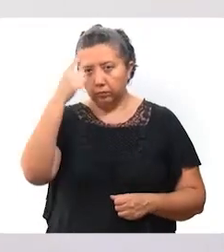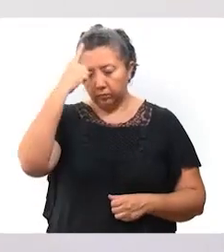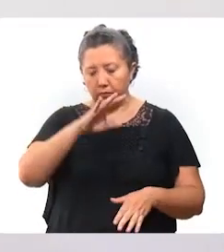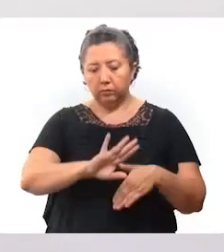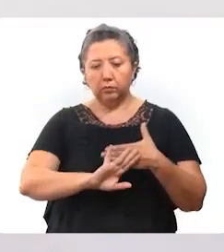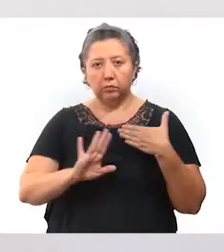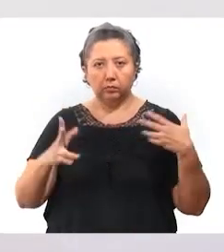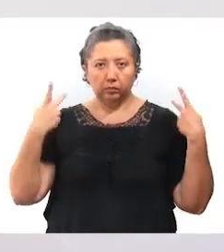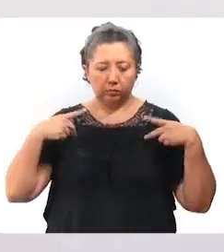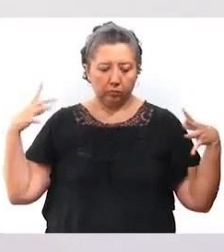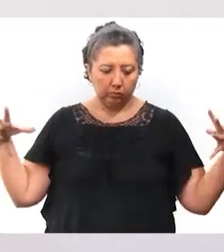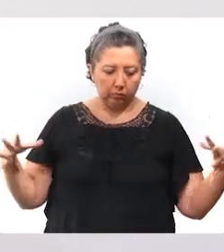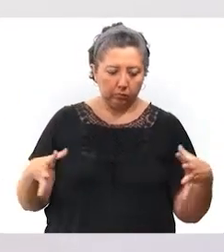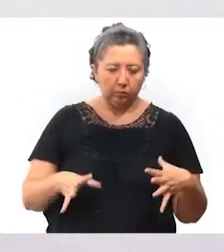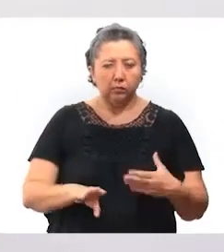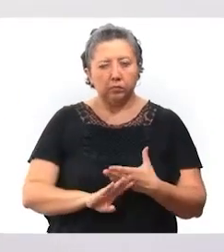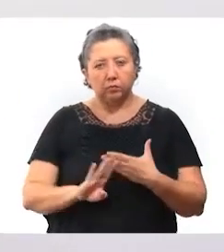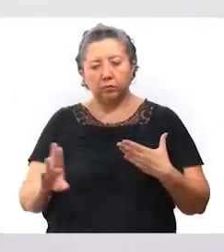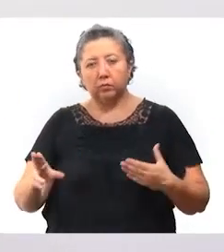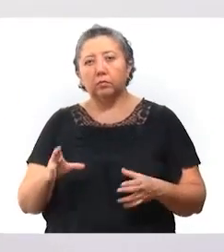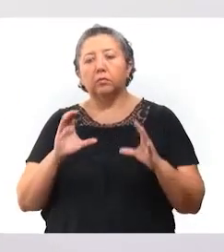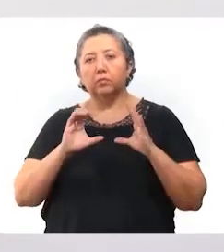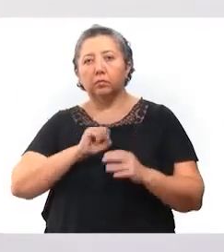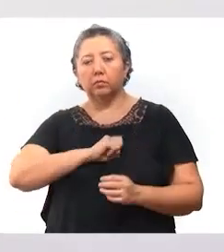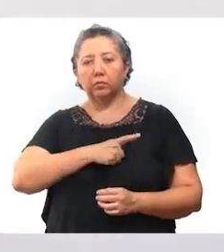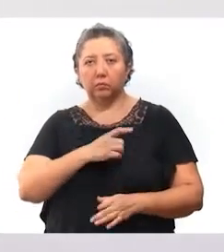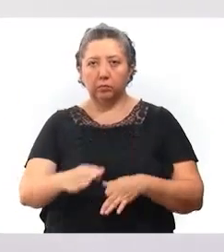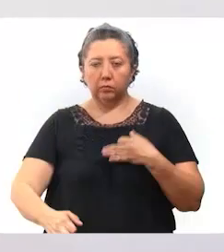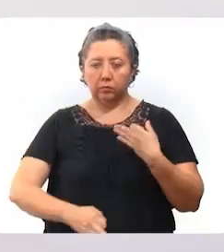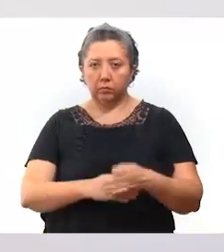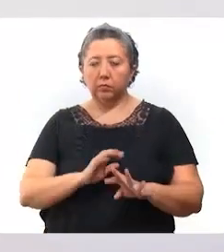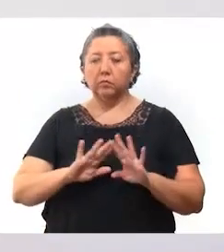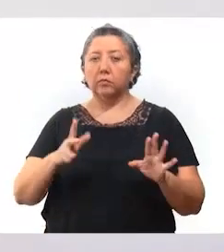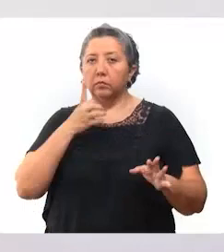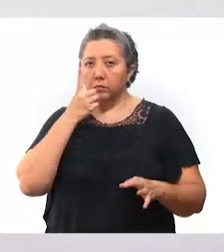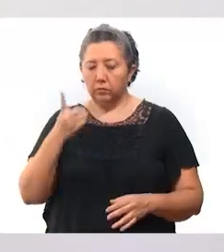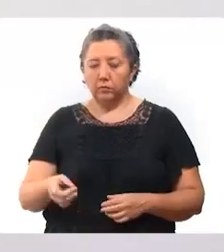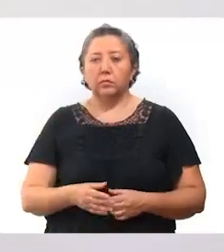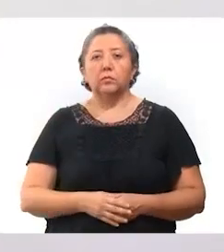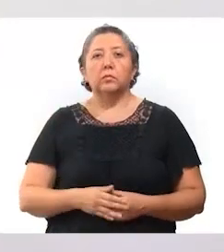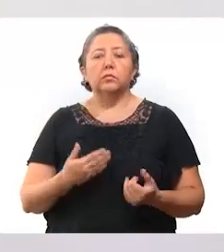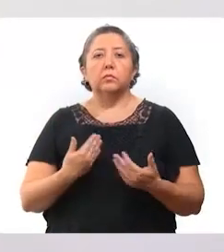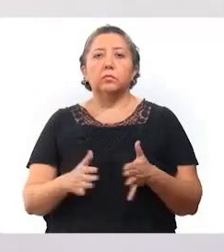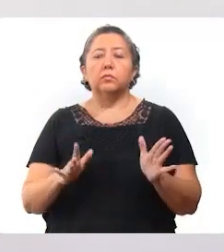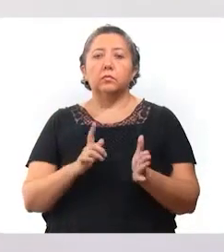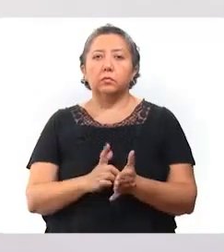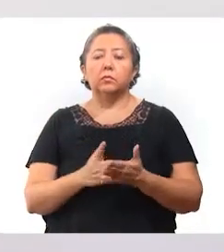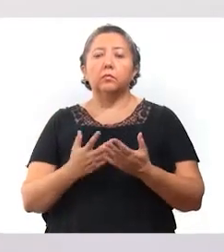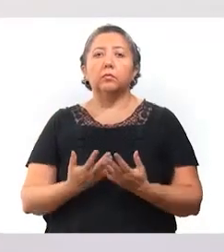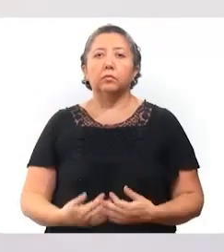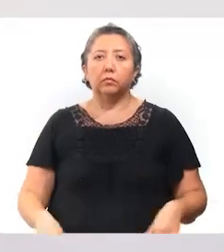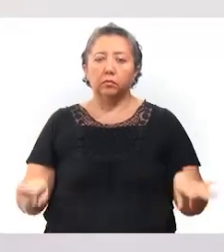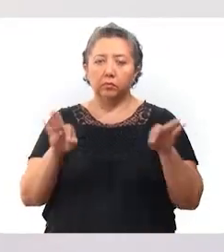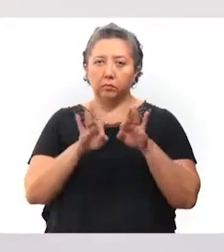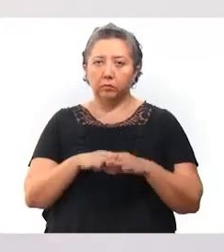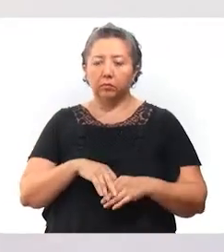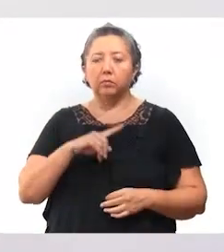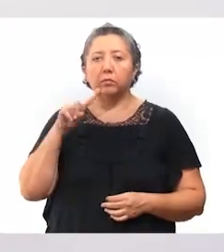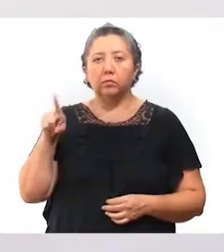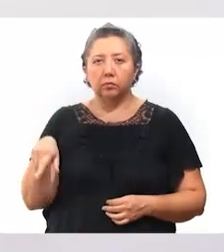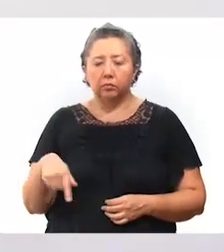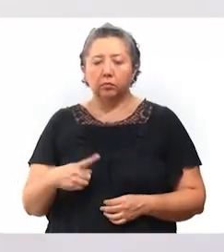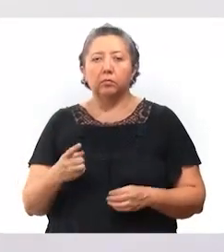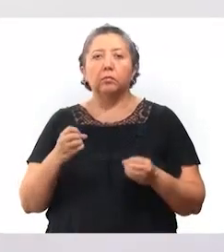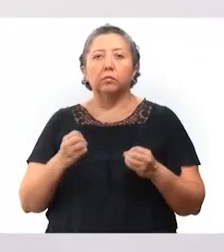para evitar aglomeraciones y cuidar la salud de todos. Como se ha señalado en la reapertura económica, los datos